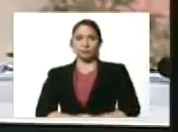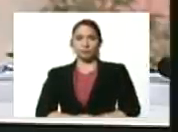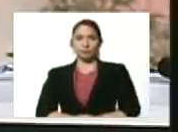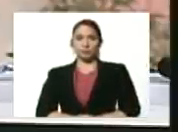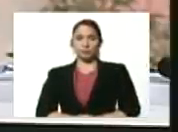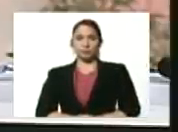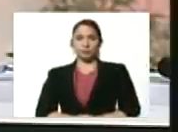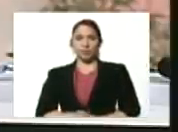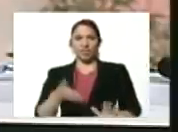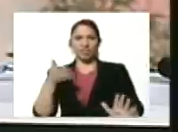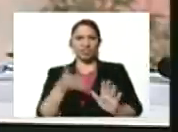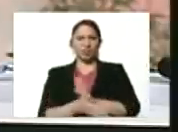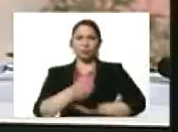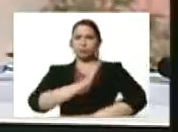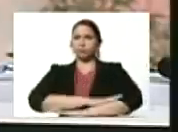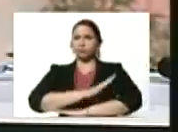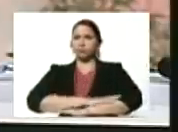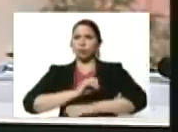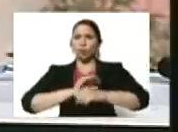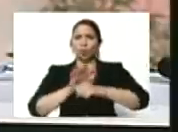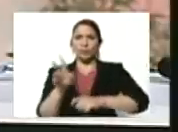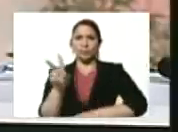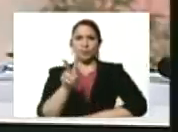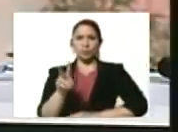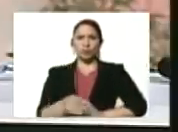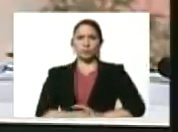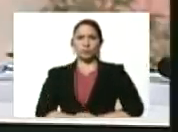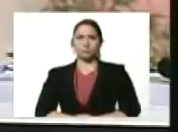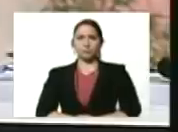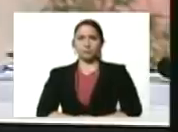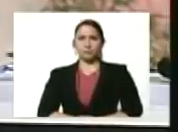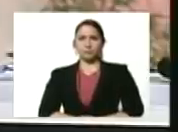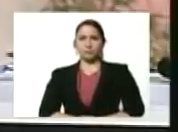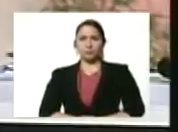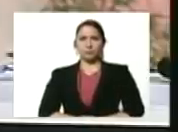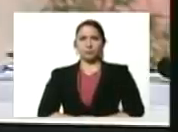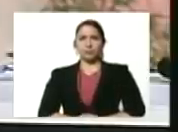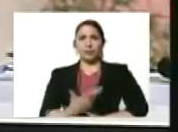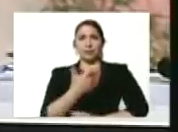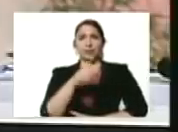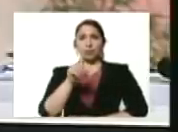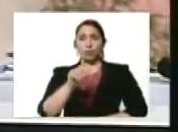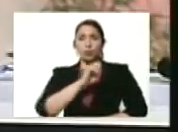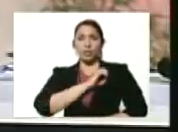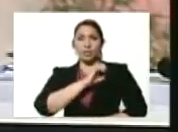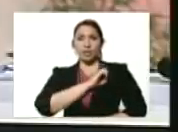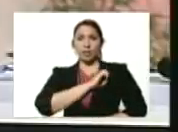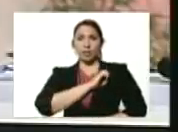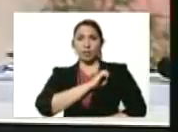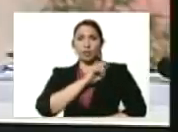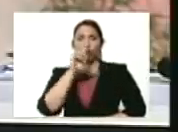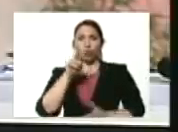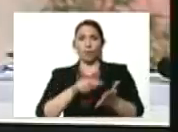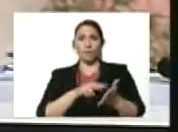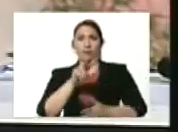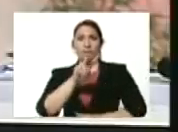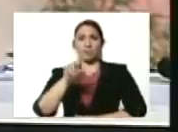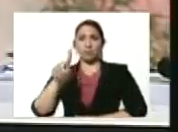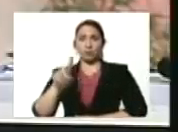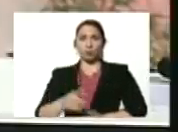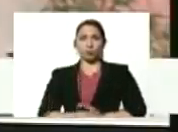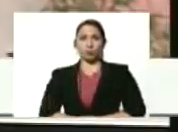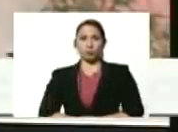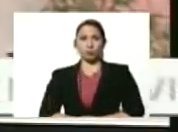Situación del COVID-19 en Venezuela. Al 31 de enero 2021.